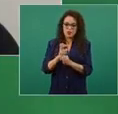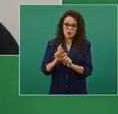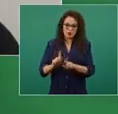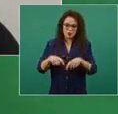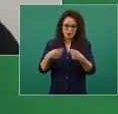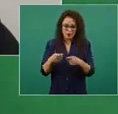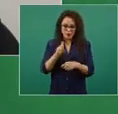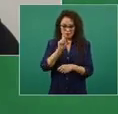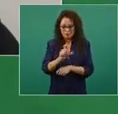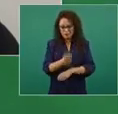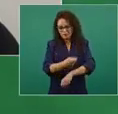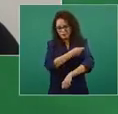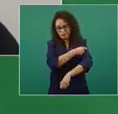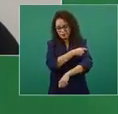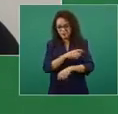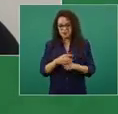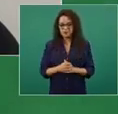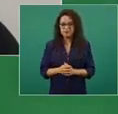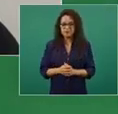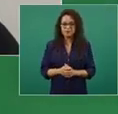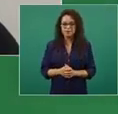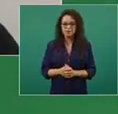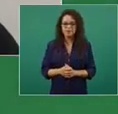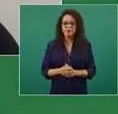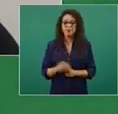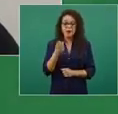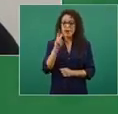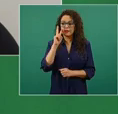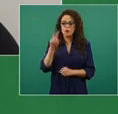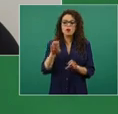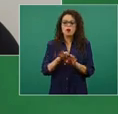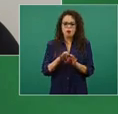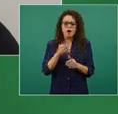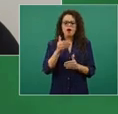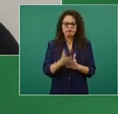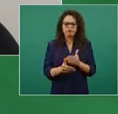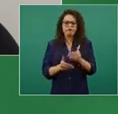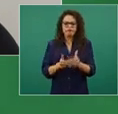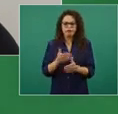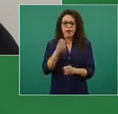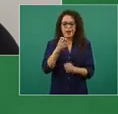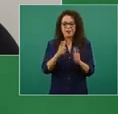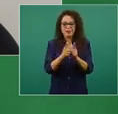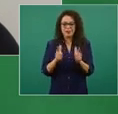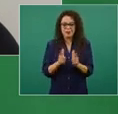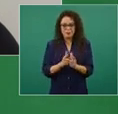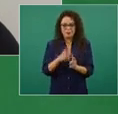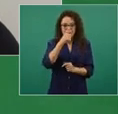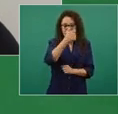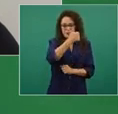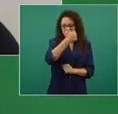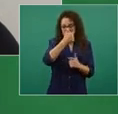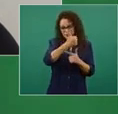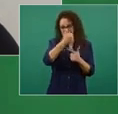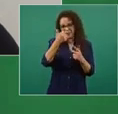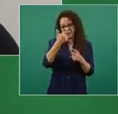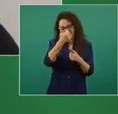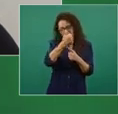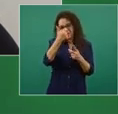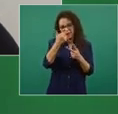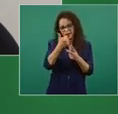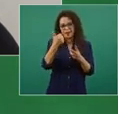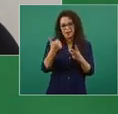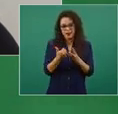dosis. Entonces vemos los grupos, cómo también estamos avanzando en función de las etapas que en su momento fueron definidas en la Política